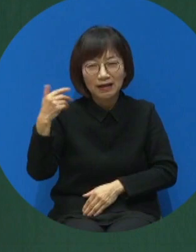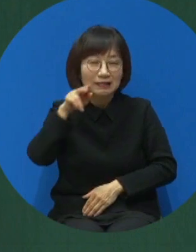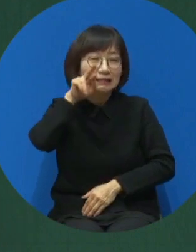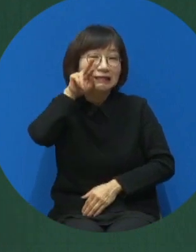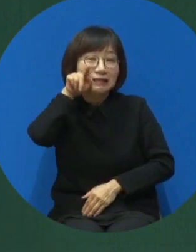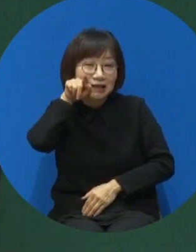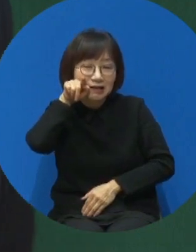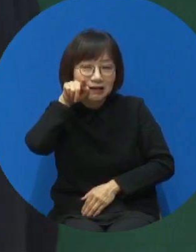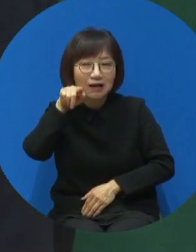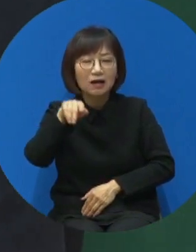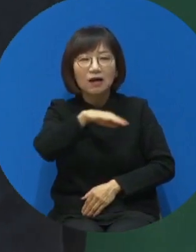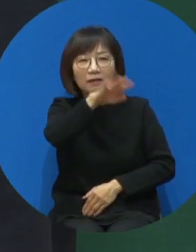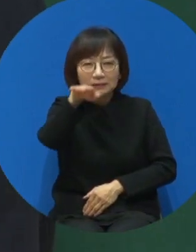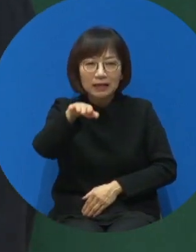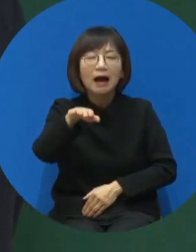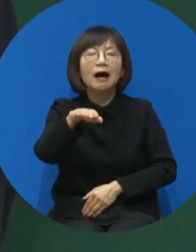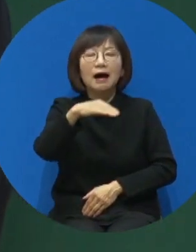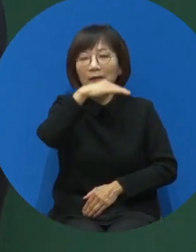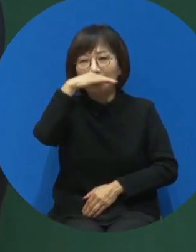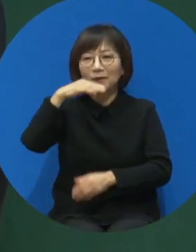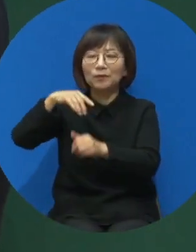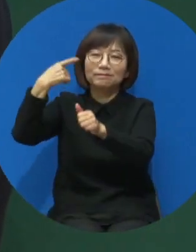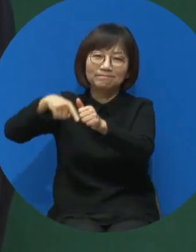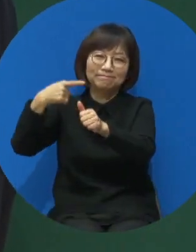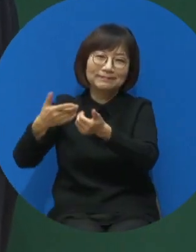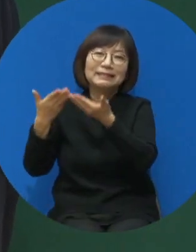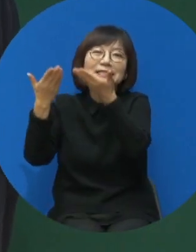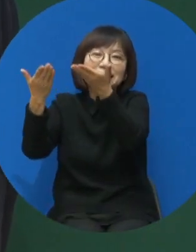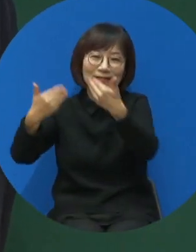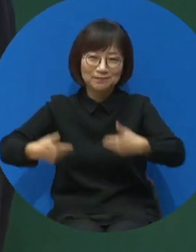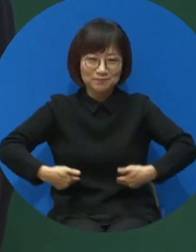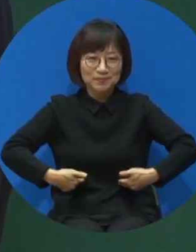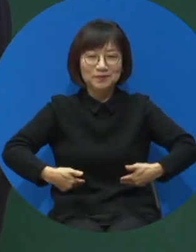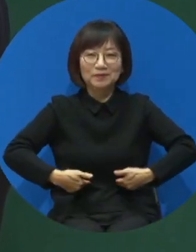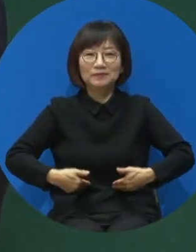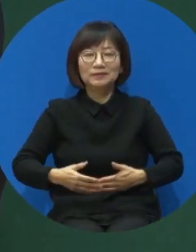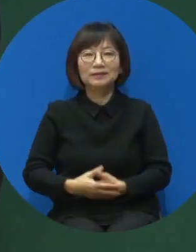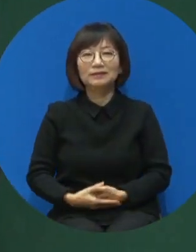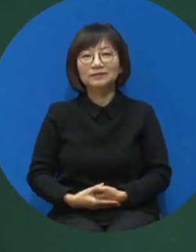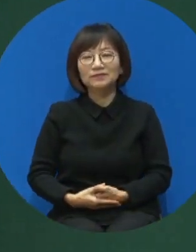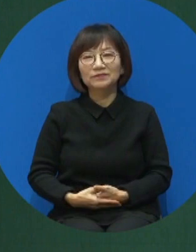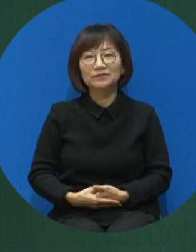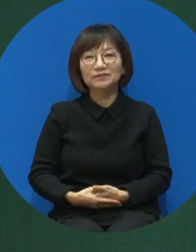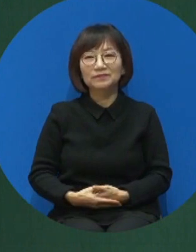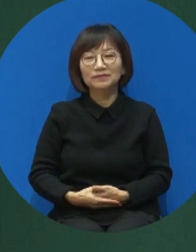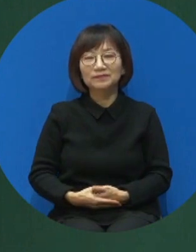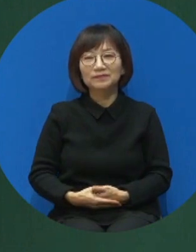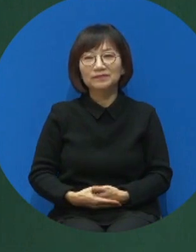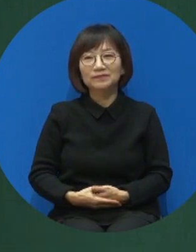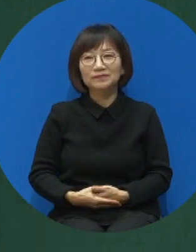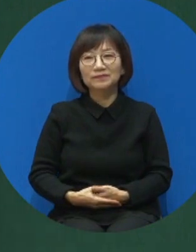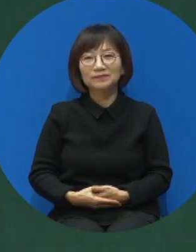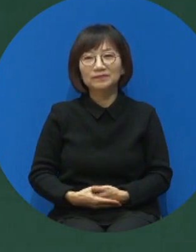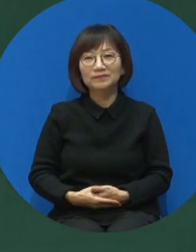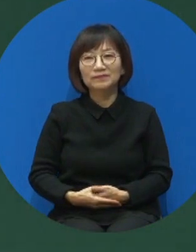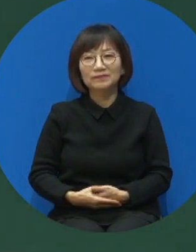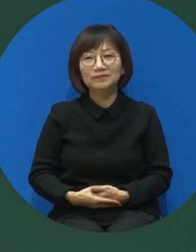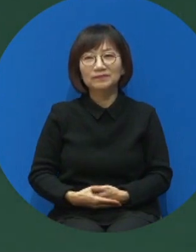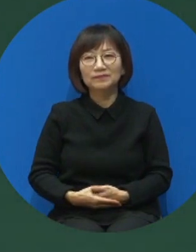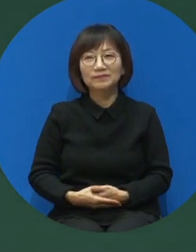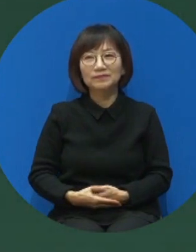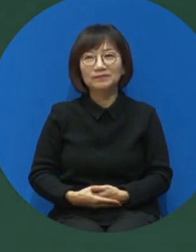ustedes tienen que levantarse ahora para tomar las respuestas pero los adultos están tomando cosas incorrectas deben de ver eso y tomar lo correcto